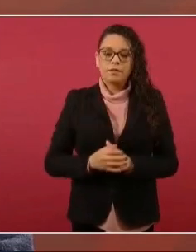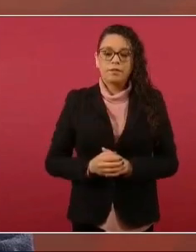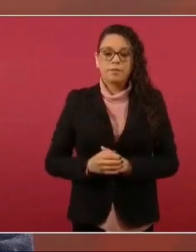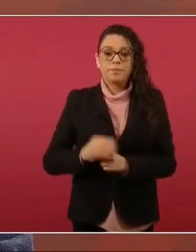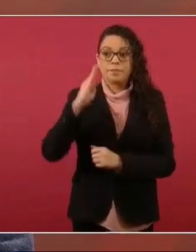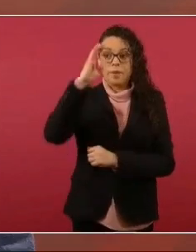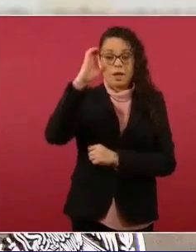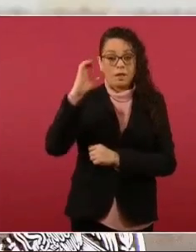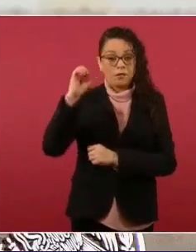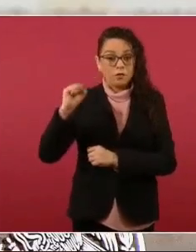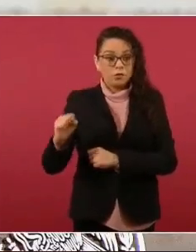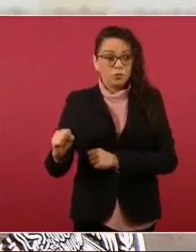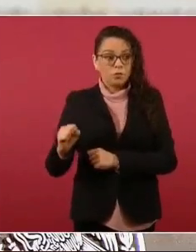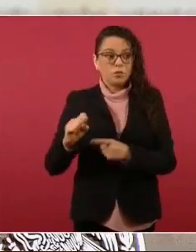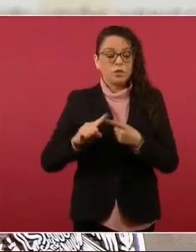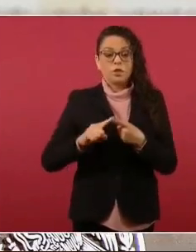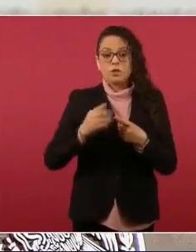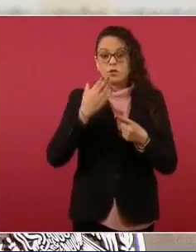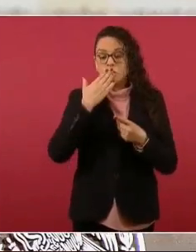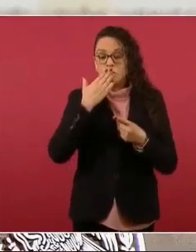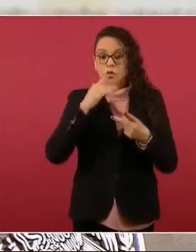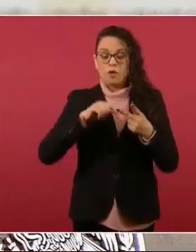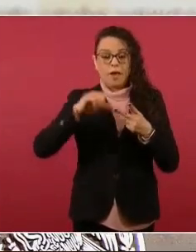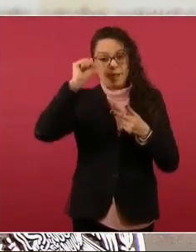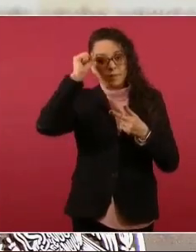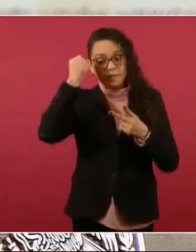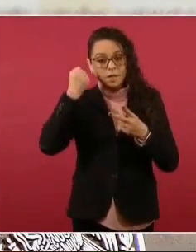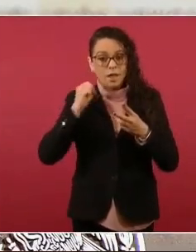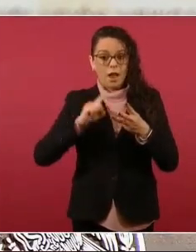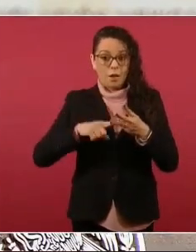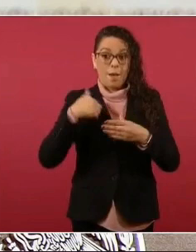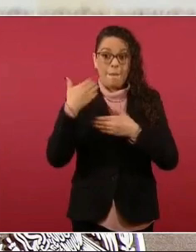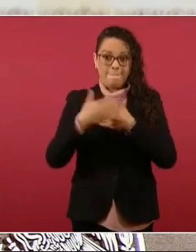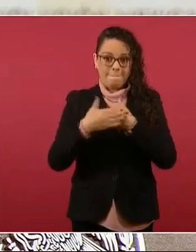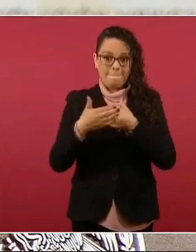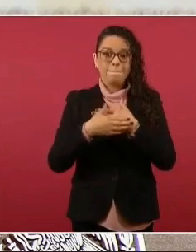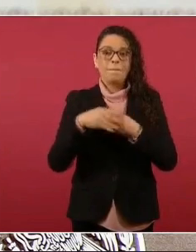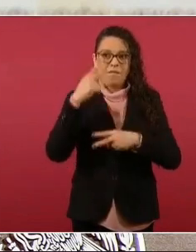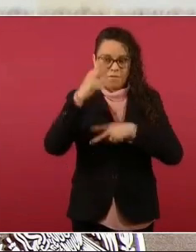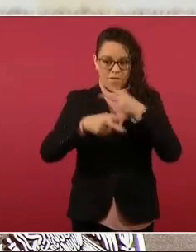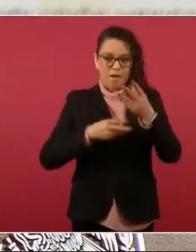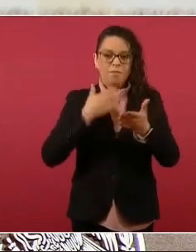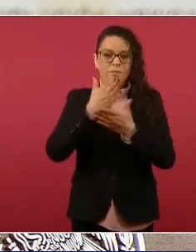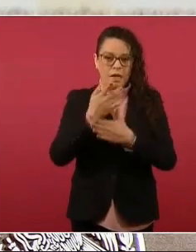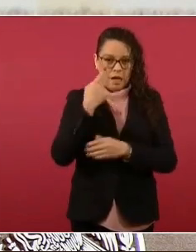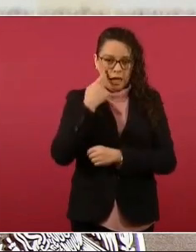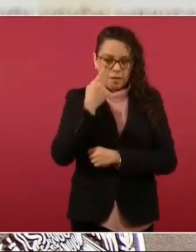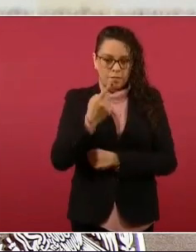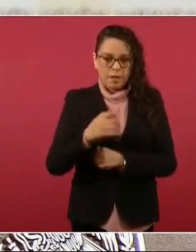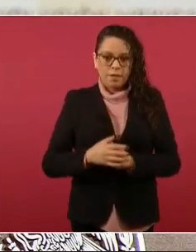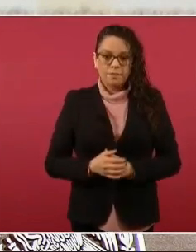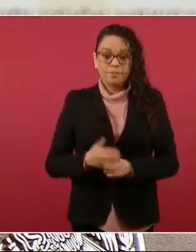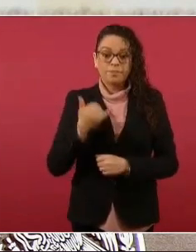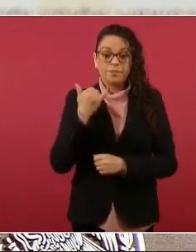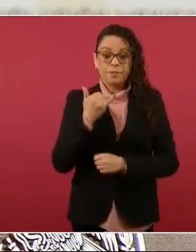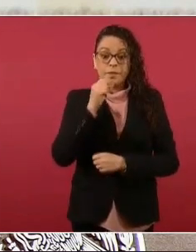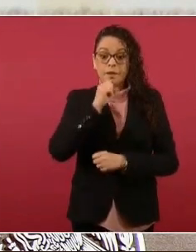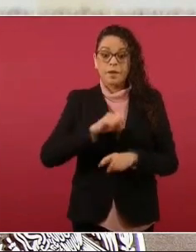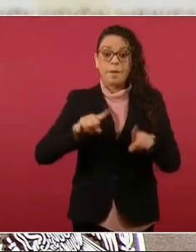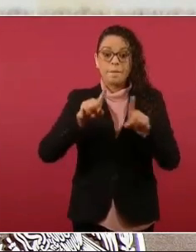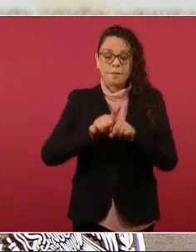California Sur, Sonora y Sinaloa, que pronto serán visitados, y las convocatorias internacionales de